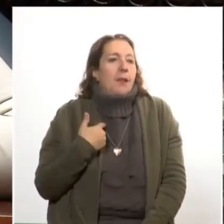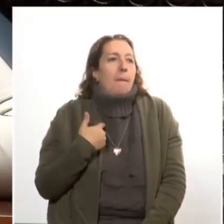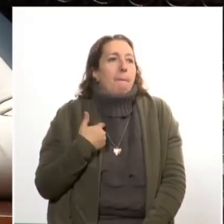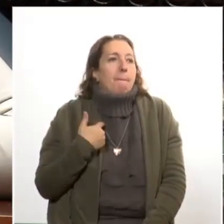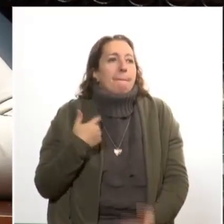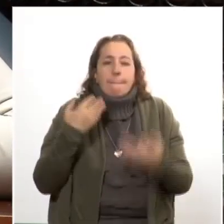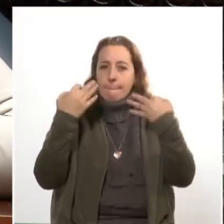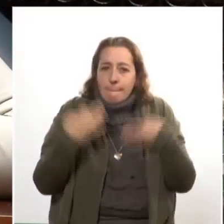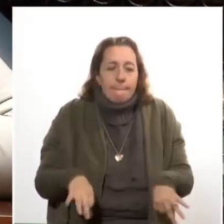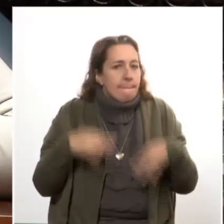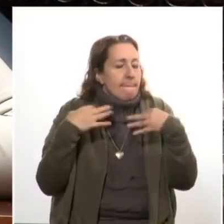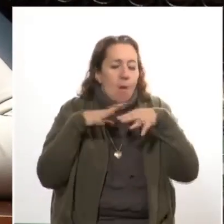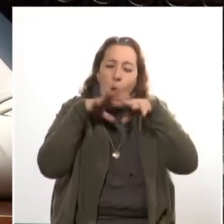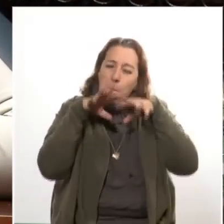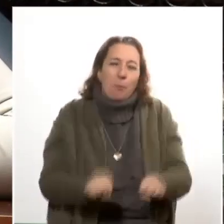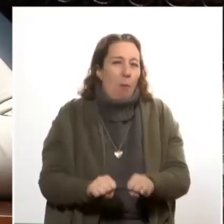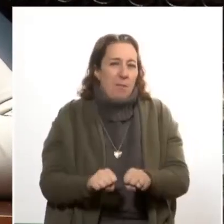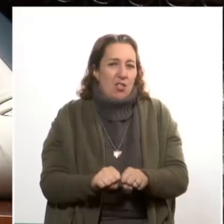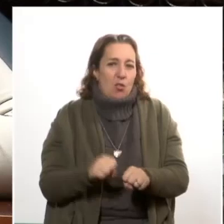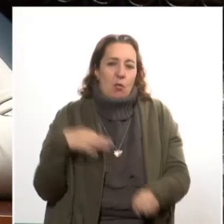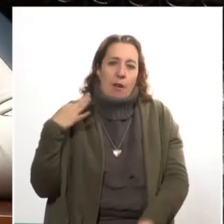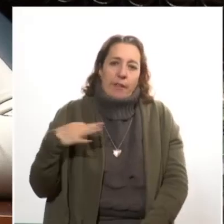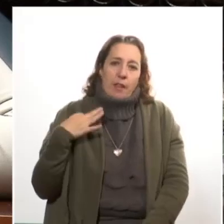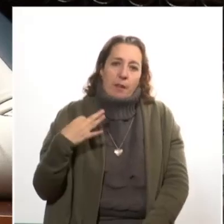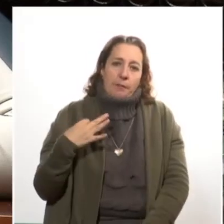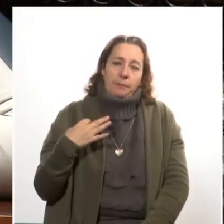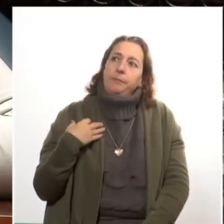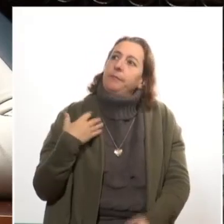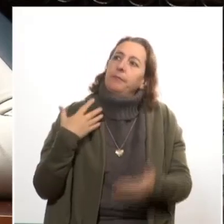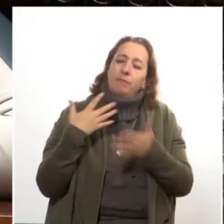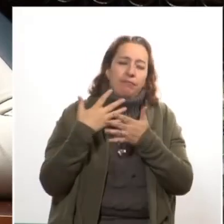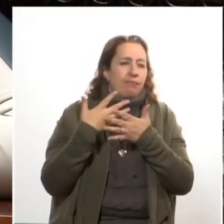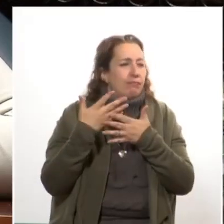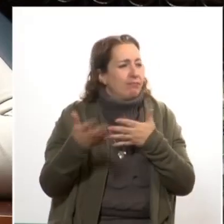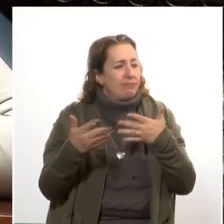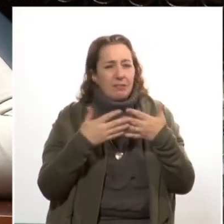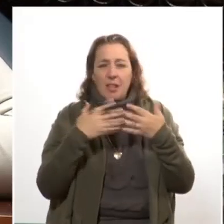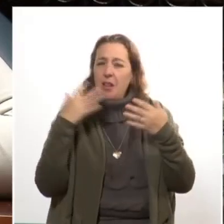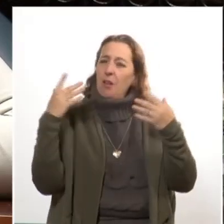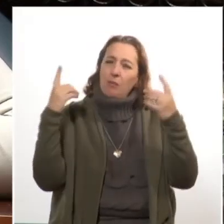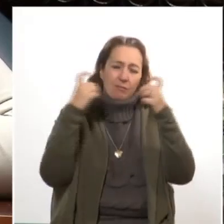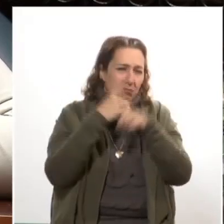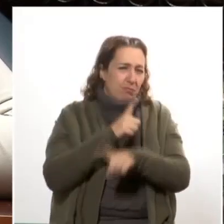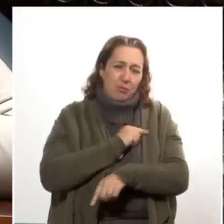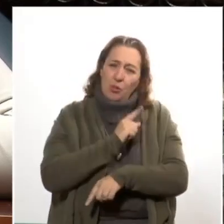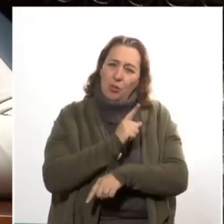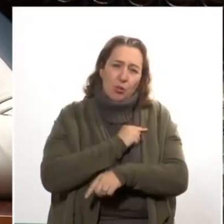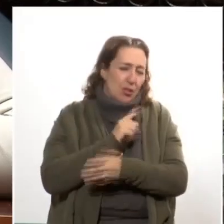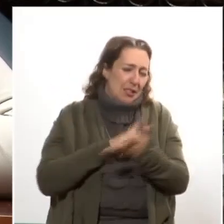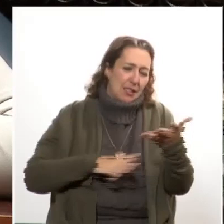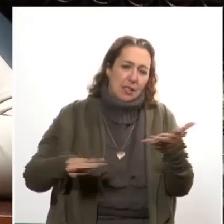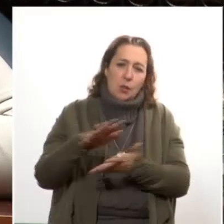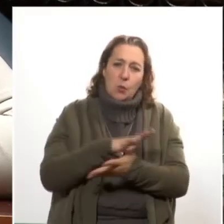e irreductible compromiso con la vida, el haber atravesado y confrontado la más dolorosa y desgraciada